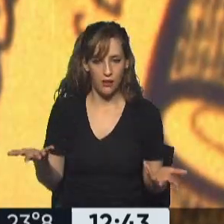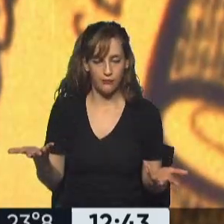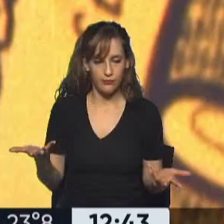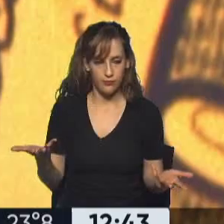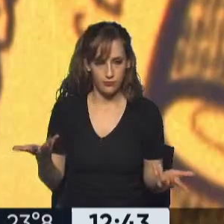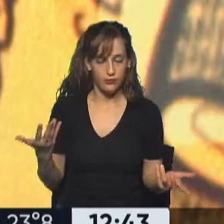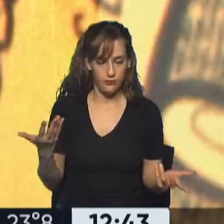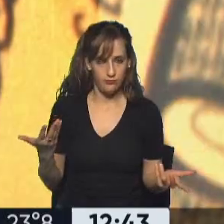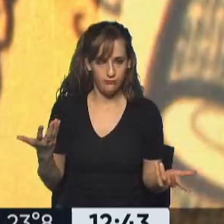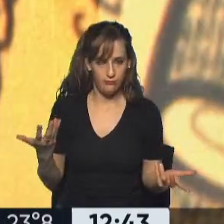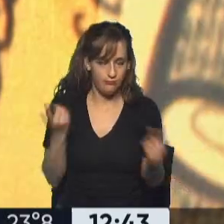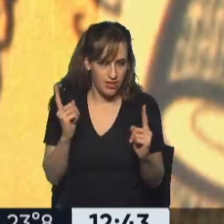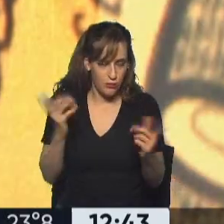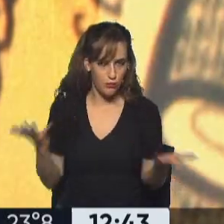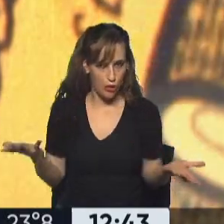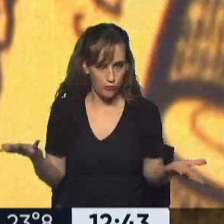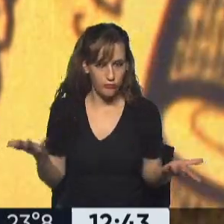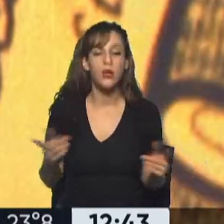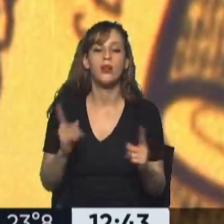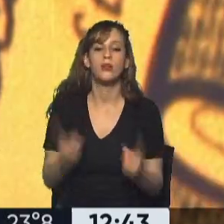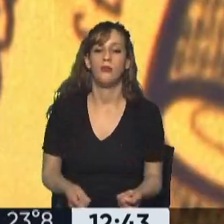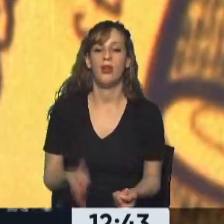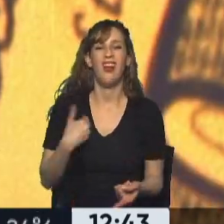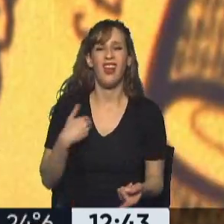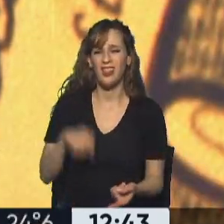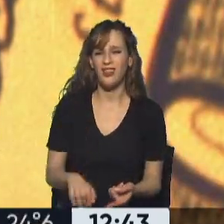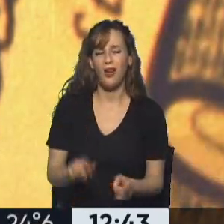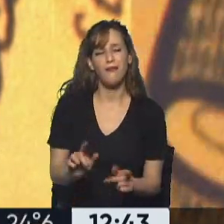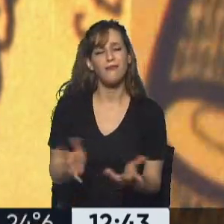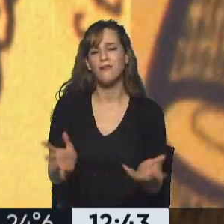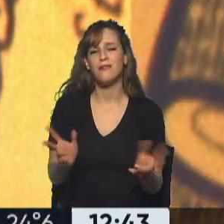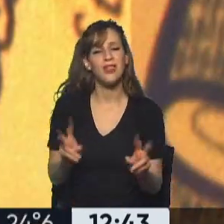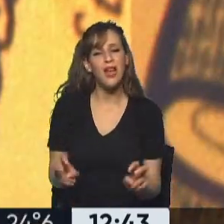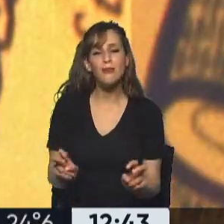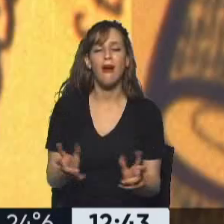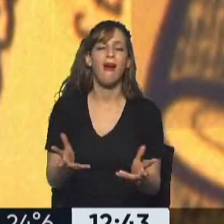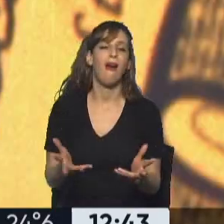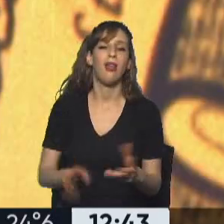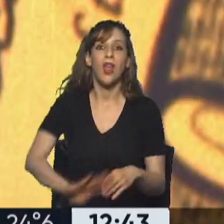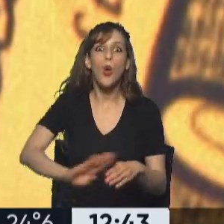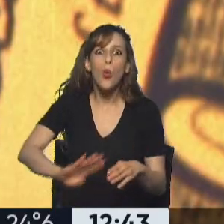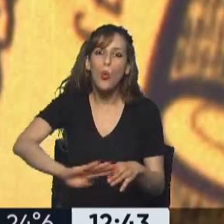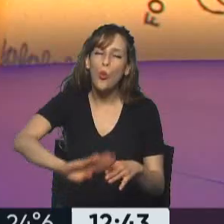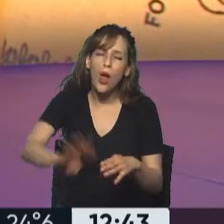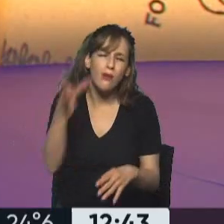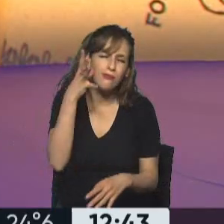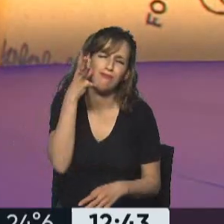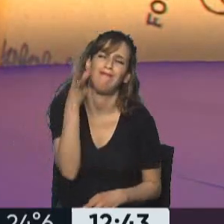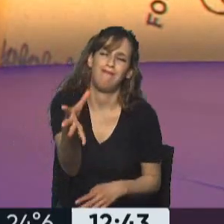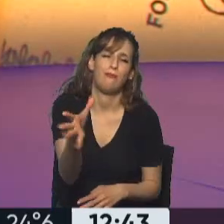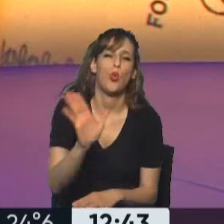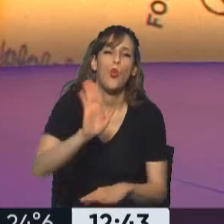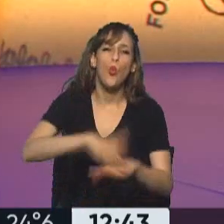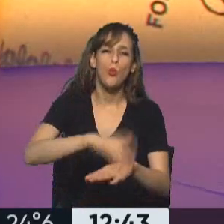y se sostiene entre otras cosas porque argentina tiene problemas de restricción externa agravados por el endeudamiento fenomenal del gobierno anterior pero